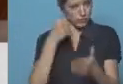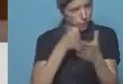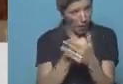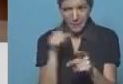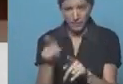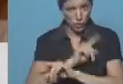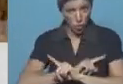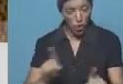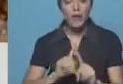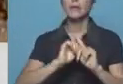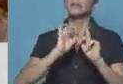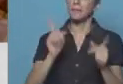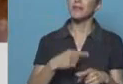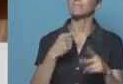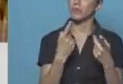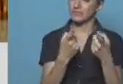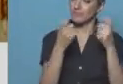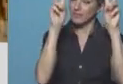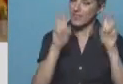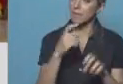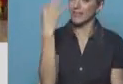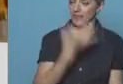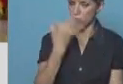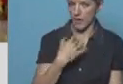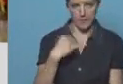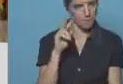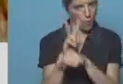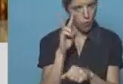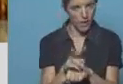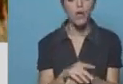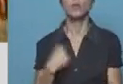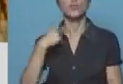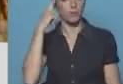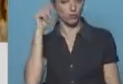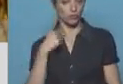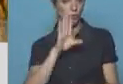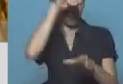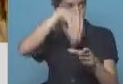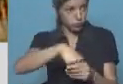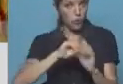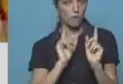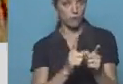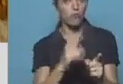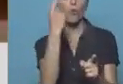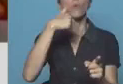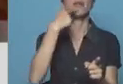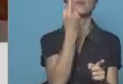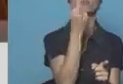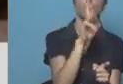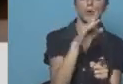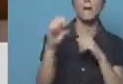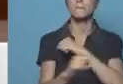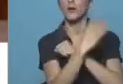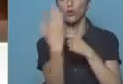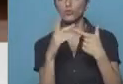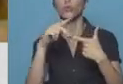por seguridad. Yo creo que nosotros tenemos que seguir integrando este bloque regional del UNASUR, del MERCOSUR, de la CELAC y